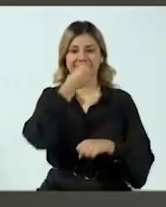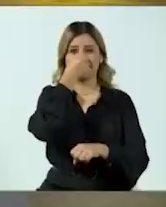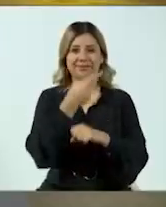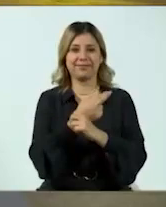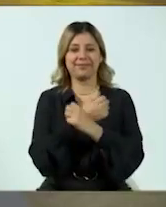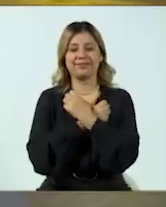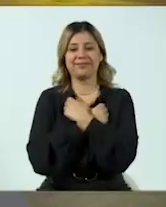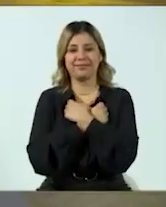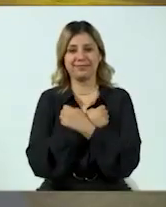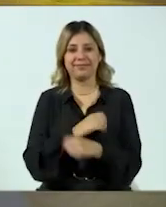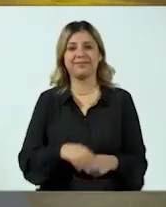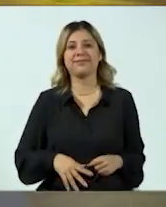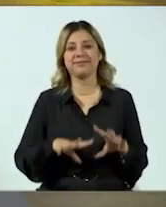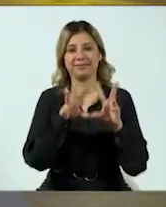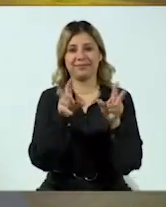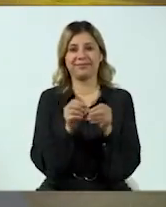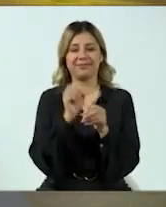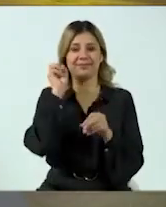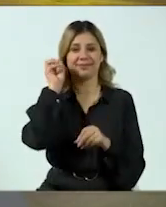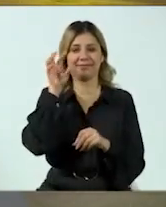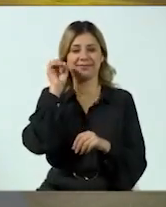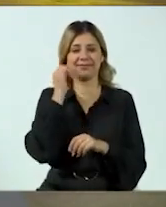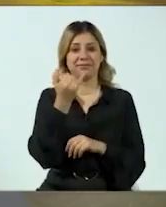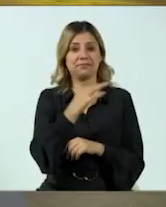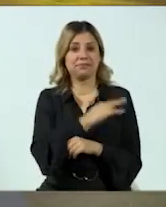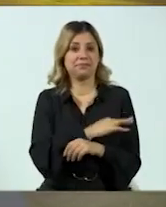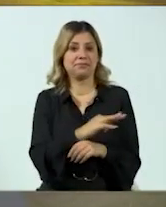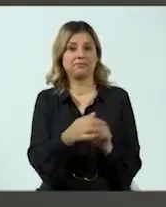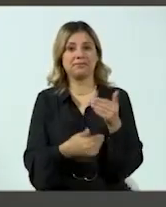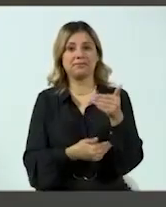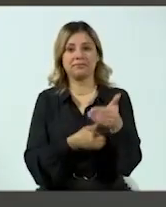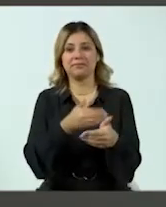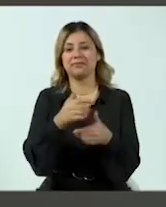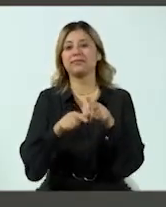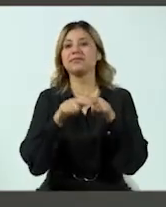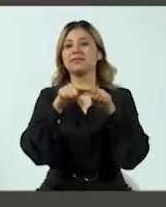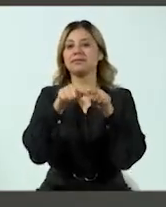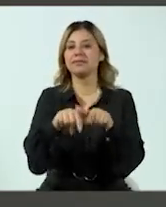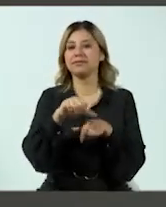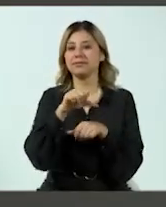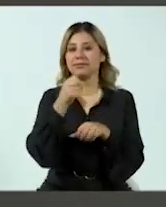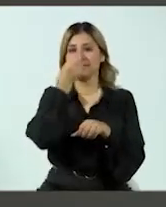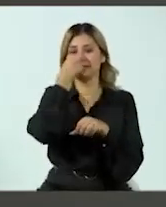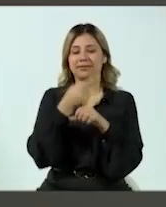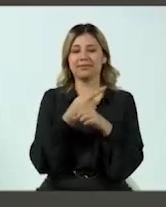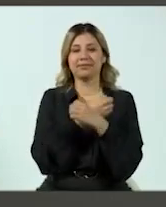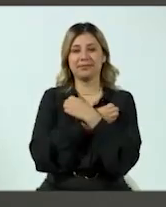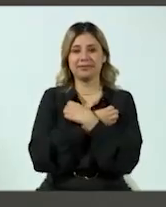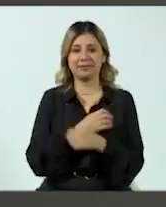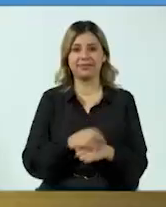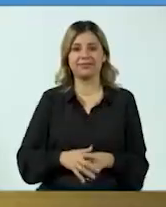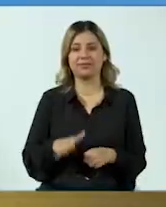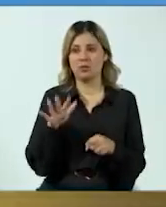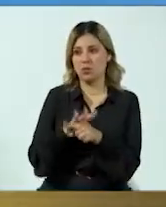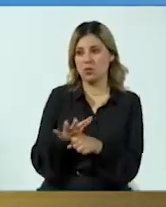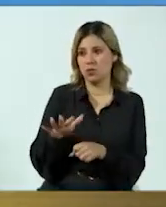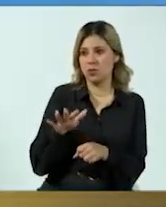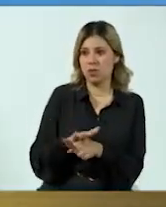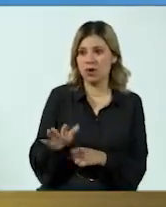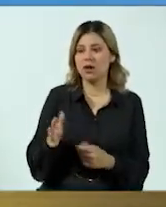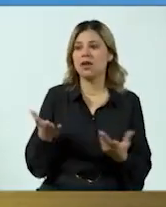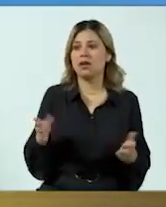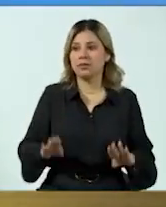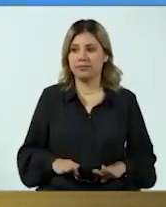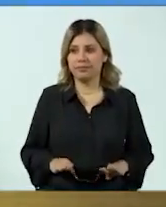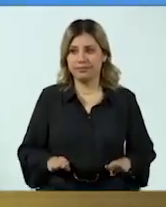Educación totalmente en vivo y para que nos vayan siguiendo también ahí en la secretar áa de Educación Cuáles son las categorías o los